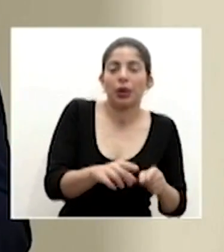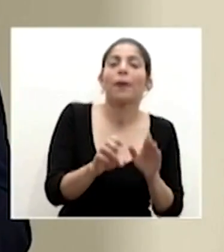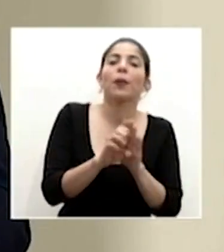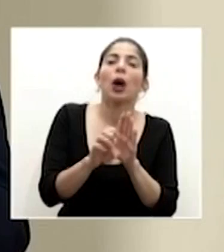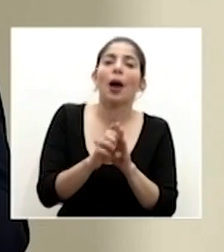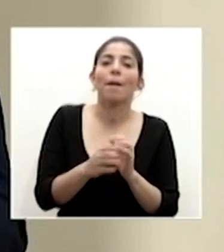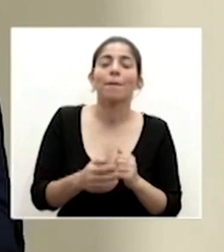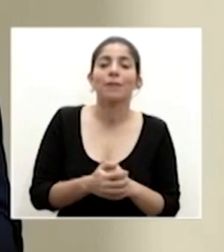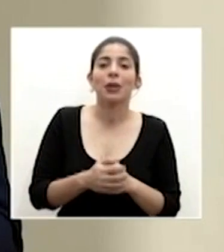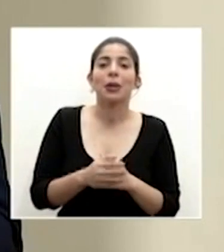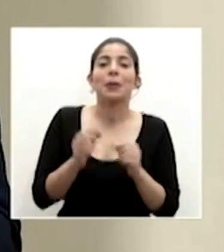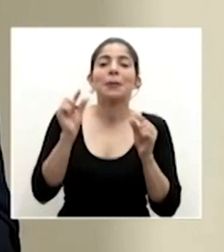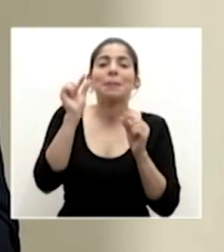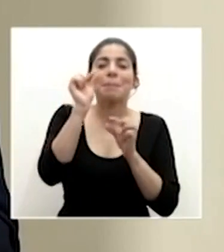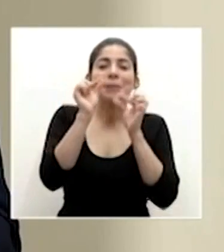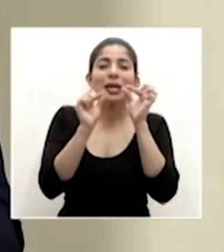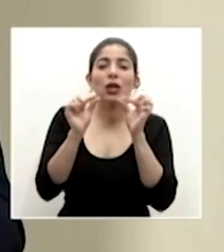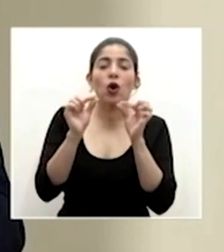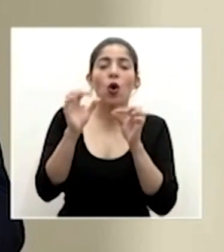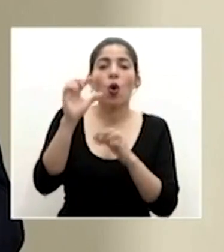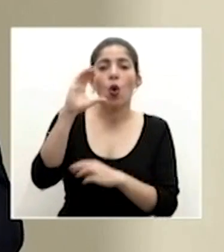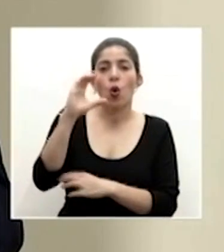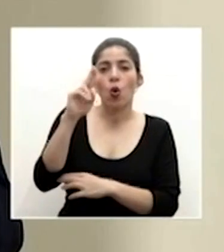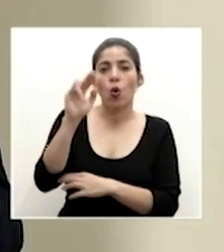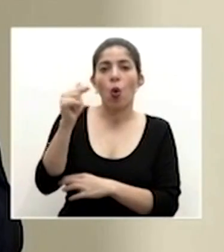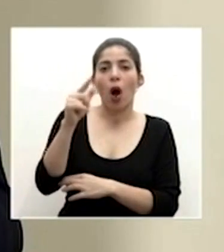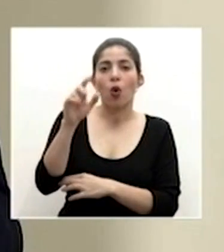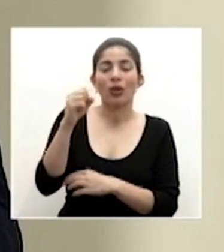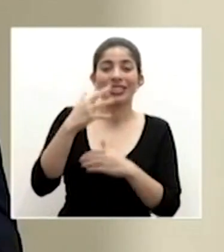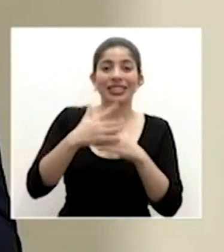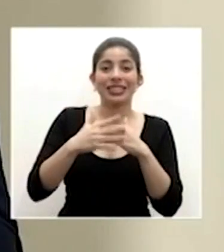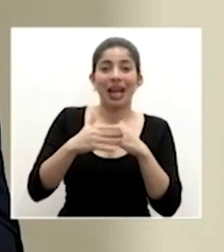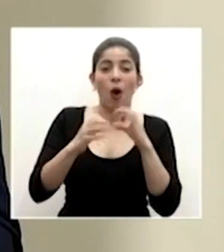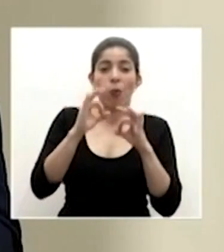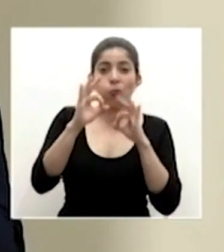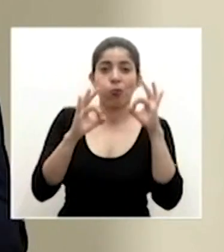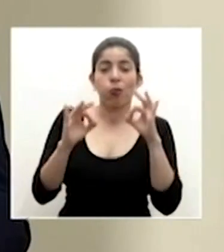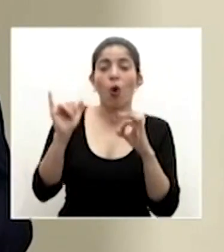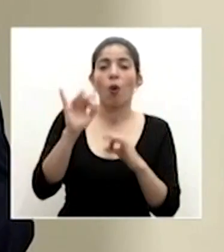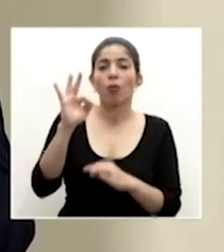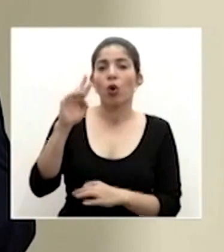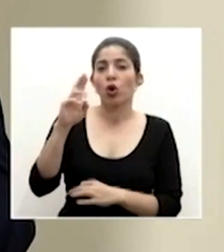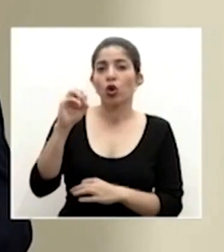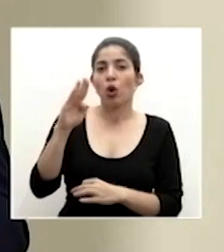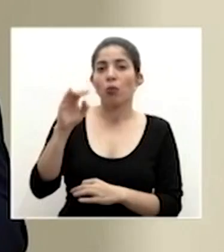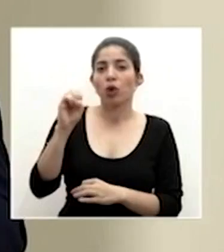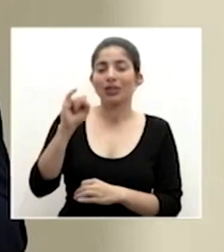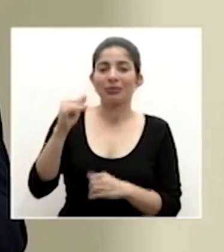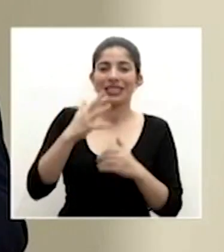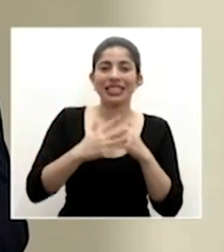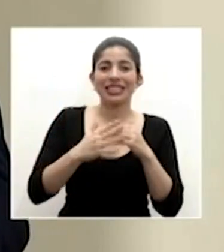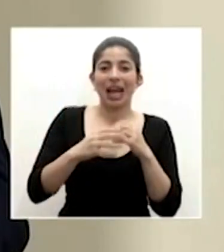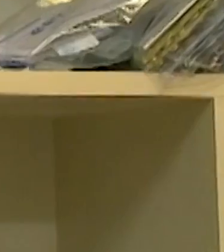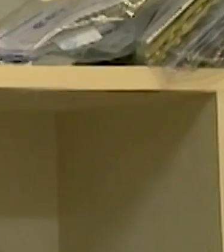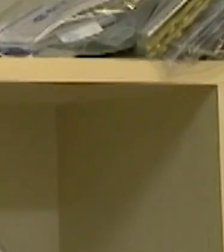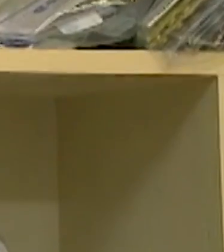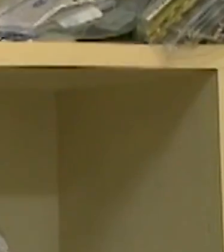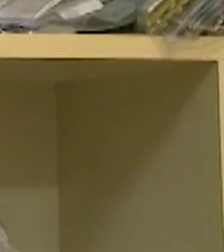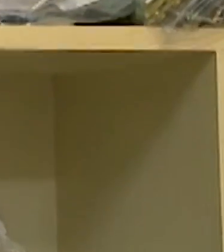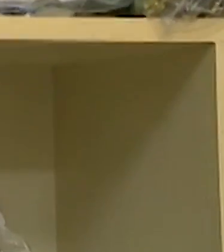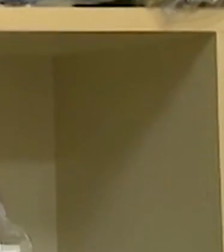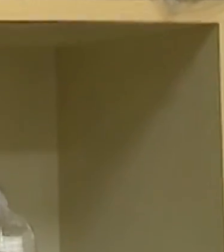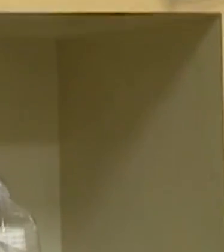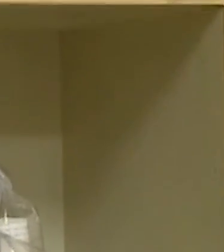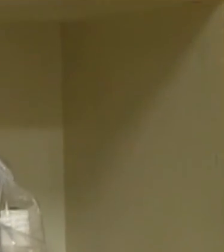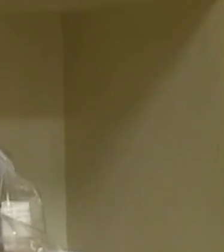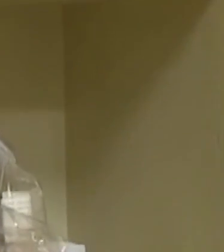ejemplo, los microcoágulos de sangre que pueden crear una trombosis y problemas cardíacos. No